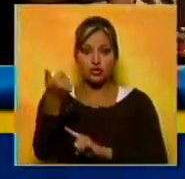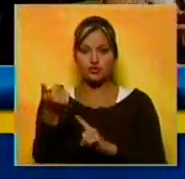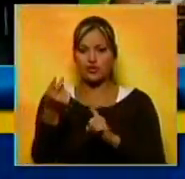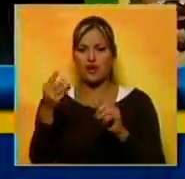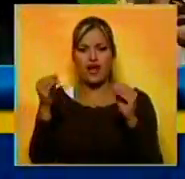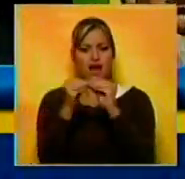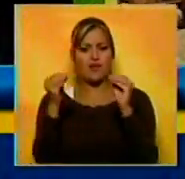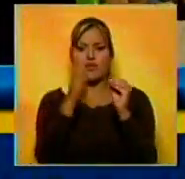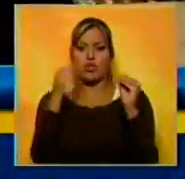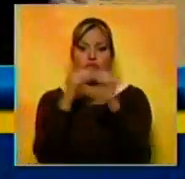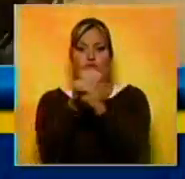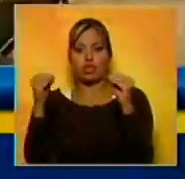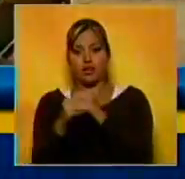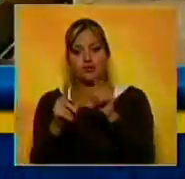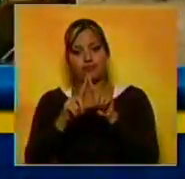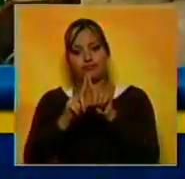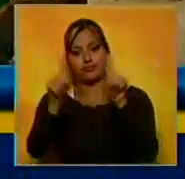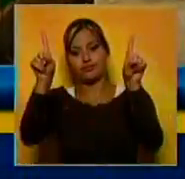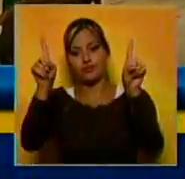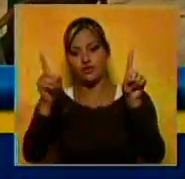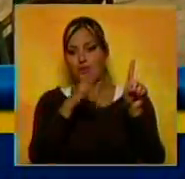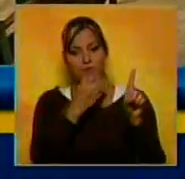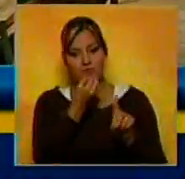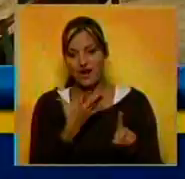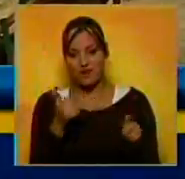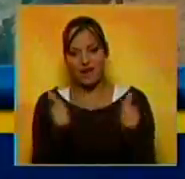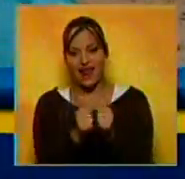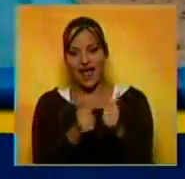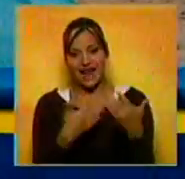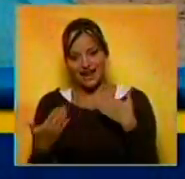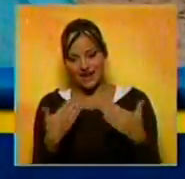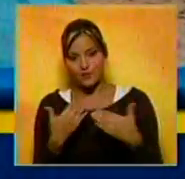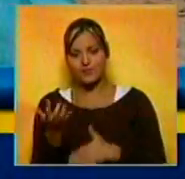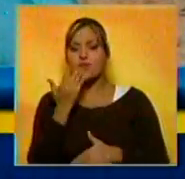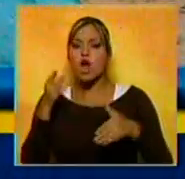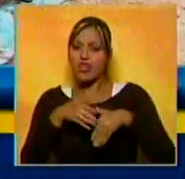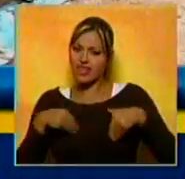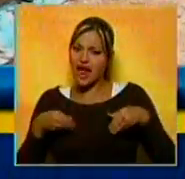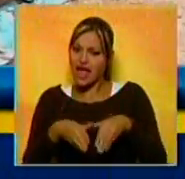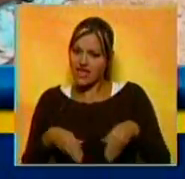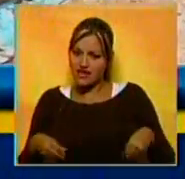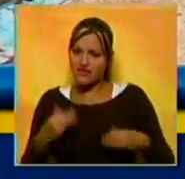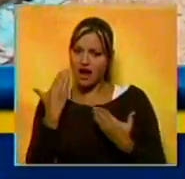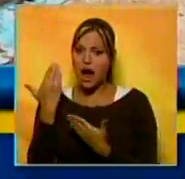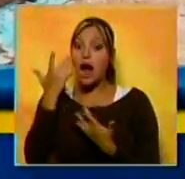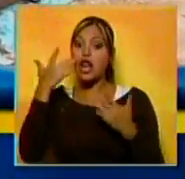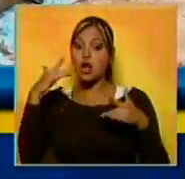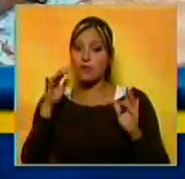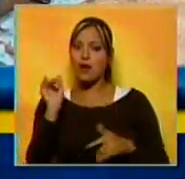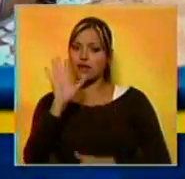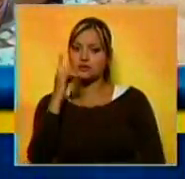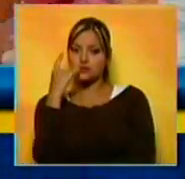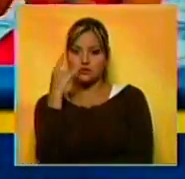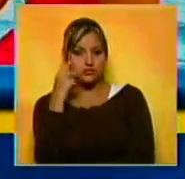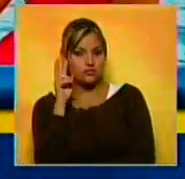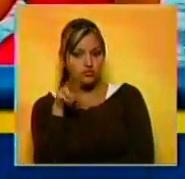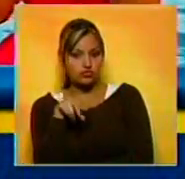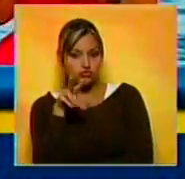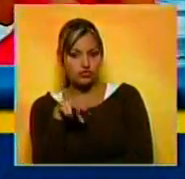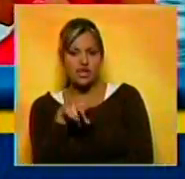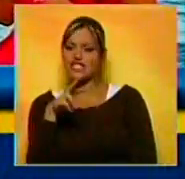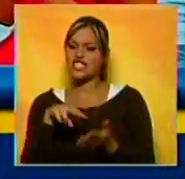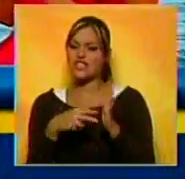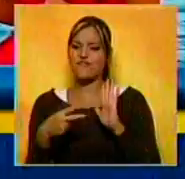a coincidir y por supuesto el pronóstico no es bueno en esa relación de pareja. El traje de baño puede ser una clave para esto. ¿Qué